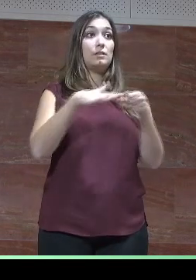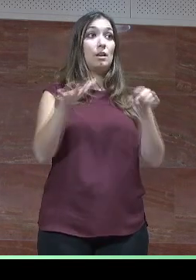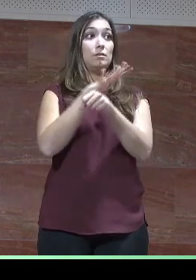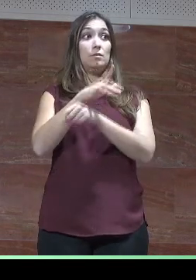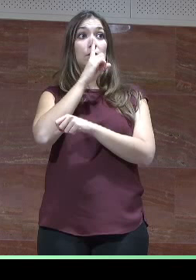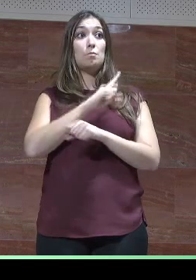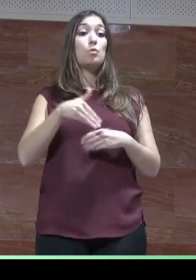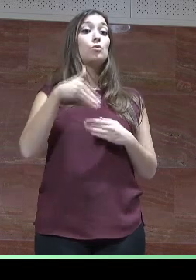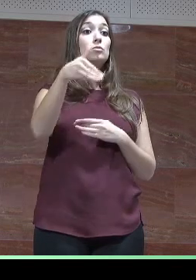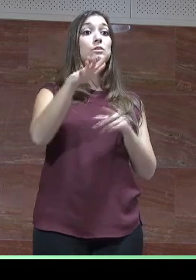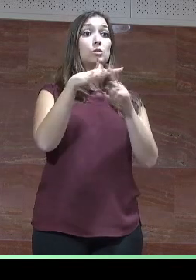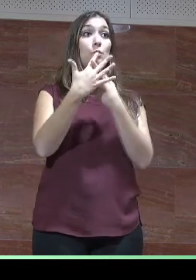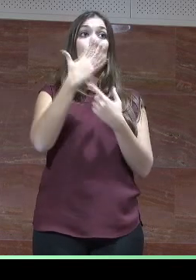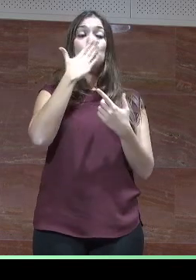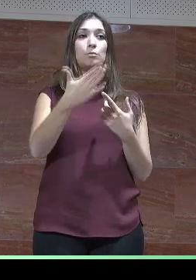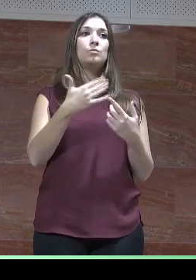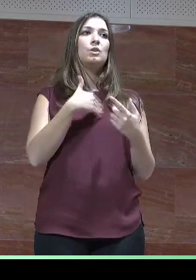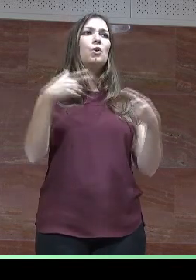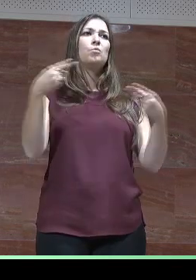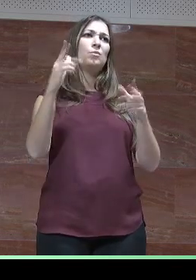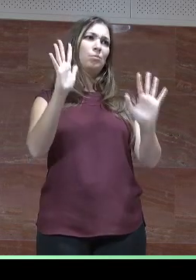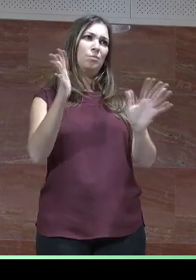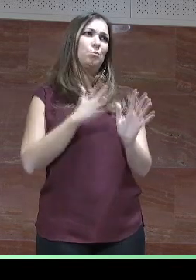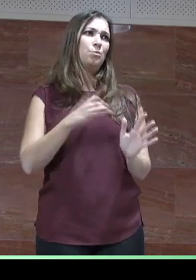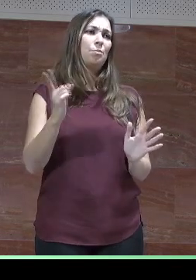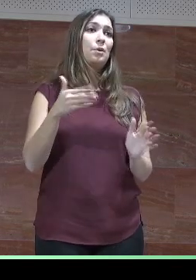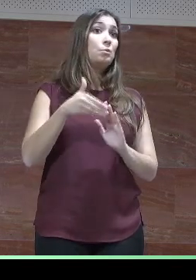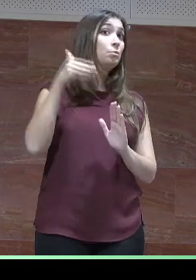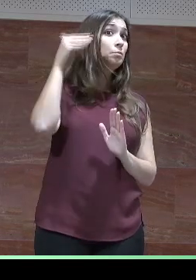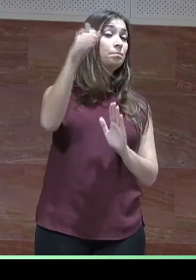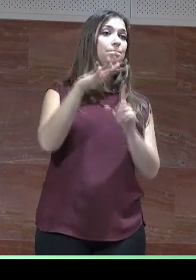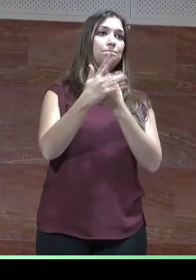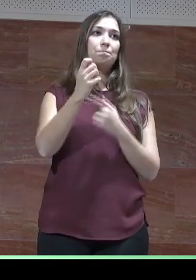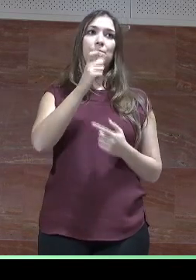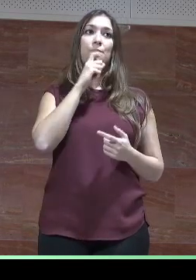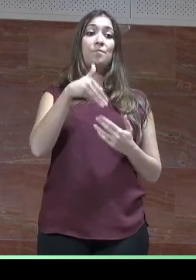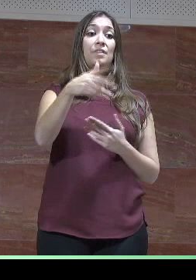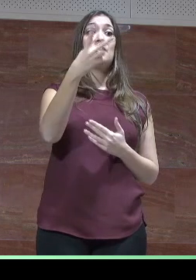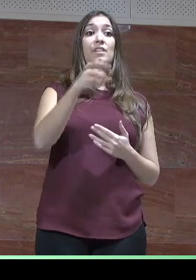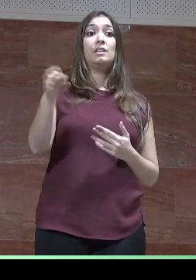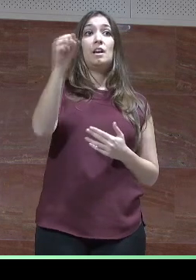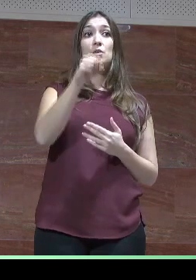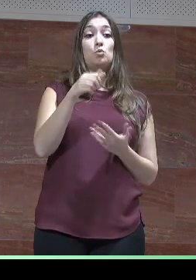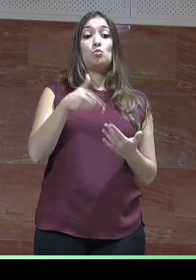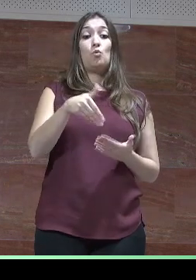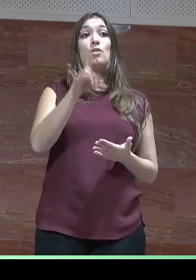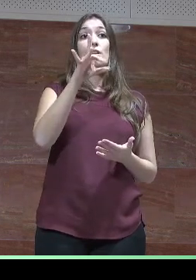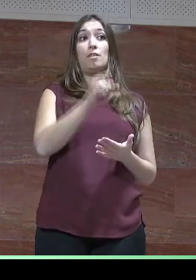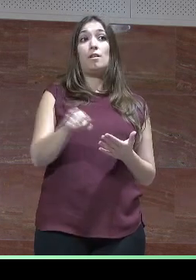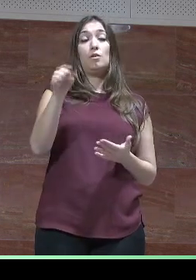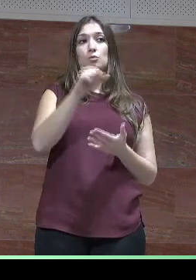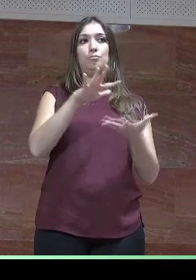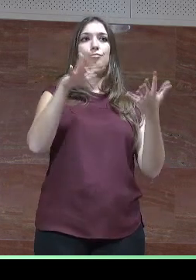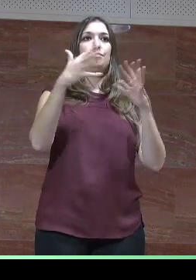básicas, el panorama, sin querer ser muy agorero, el panorama se complica de aquí a 20 años y 15 años, se complica